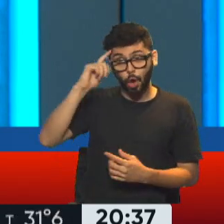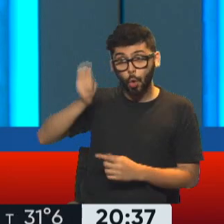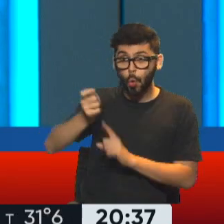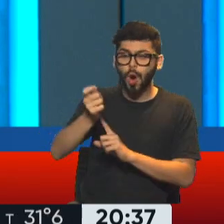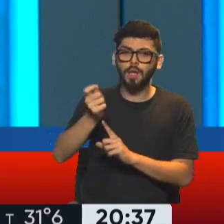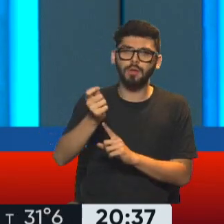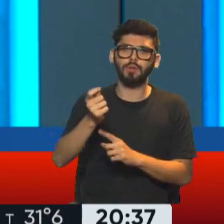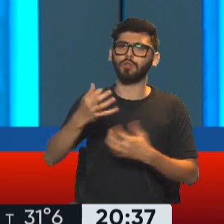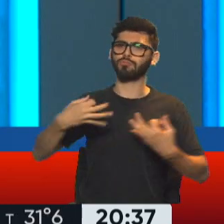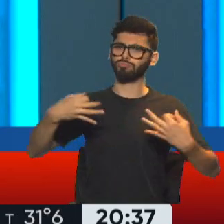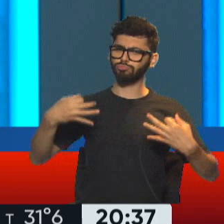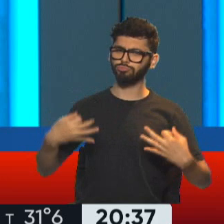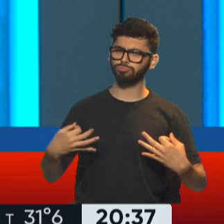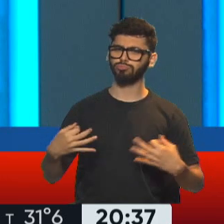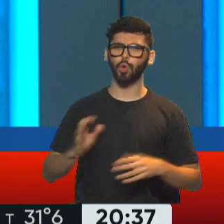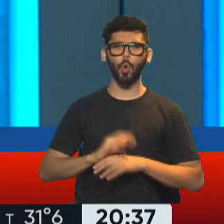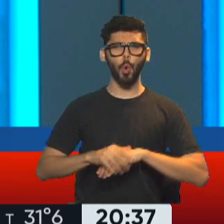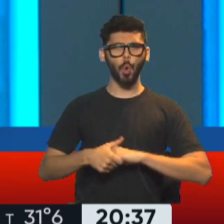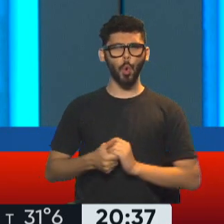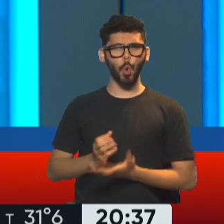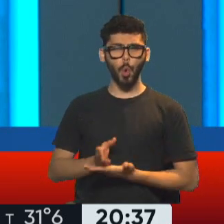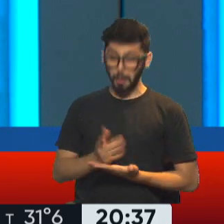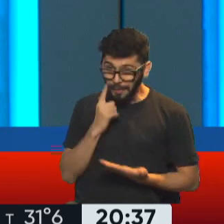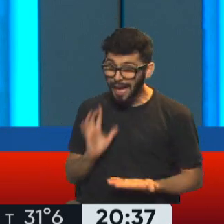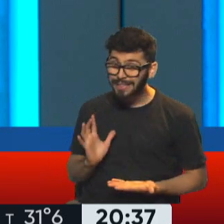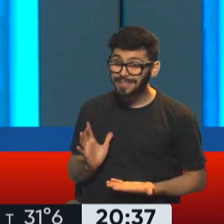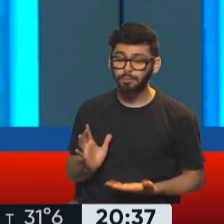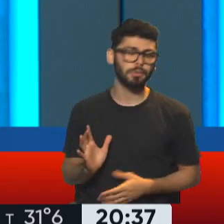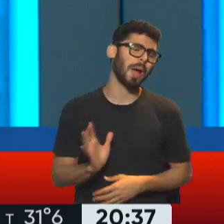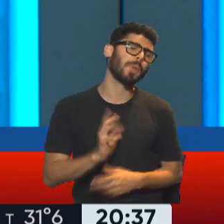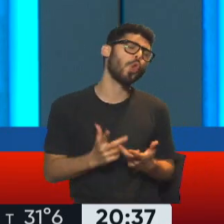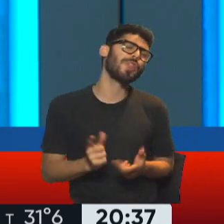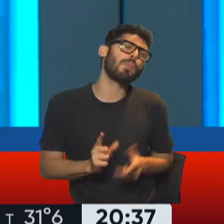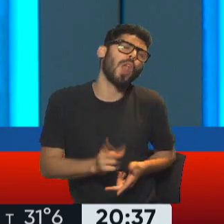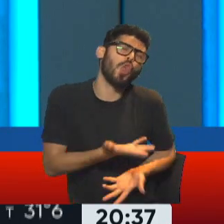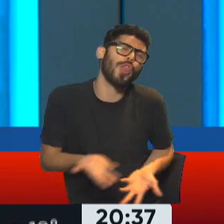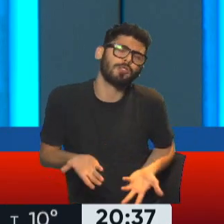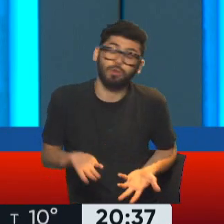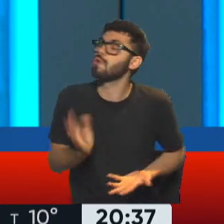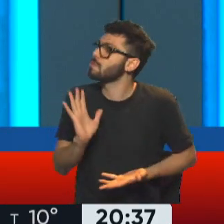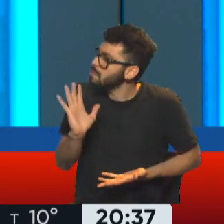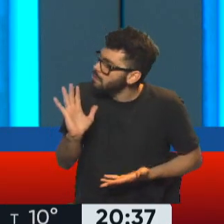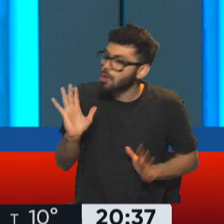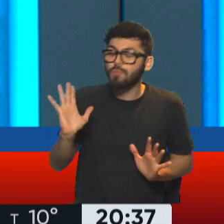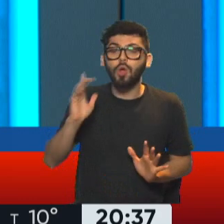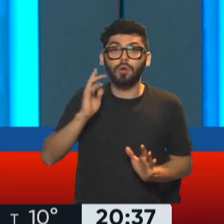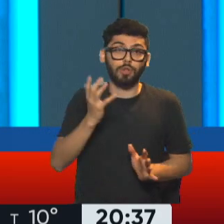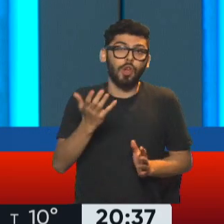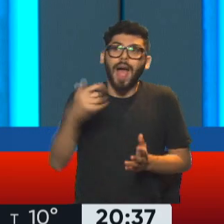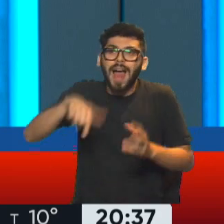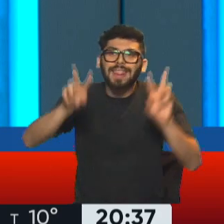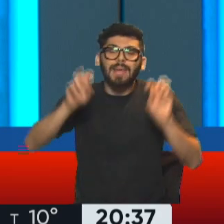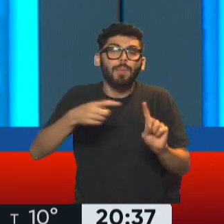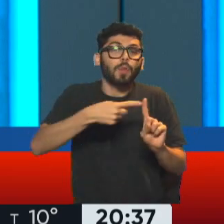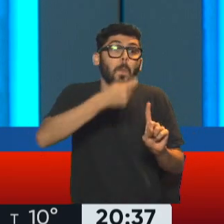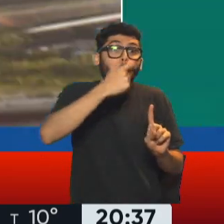probo, justo, imparcial? Pero no estamos hablando de eso, No, Raúl, estamos hablando de que Macri tiene un